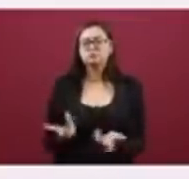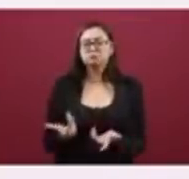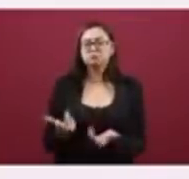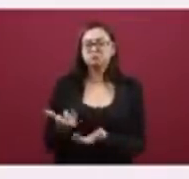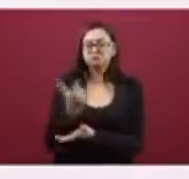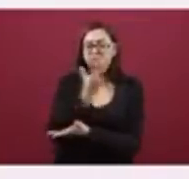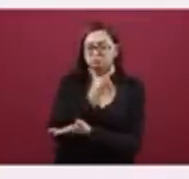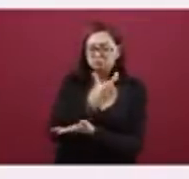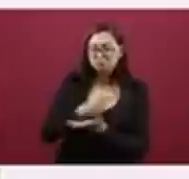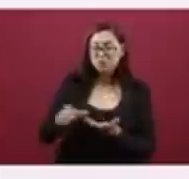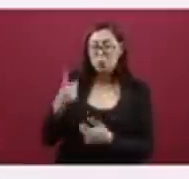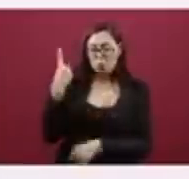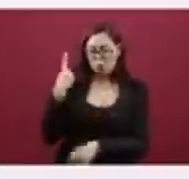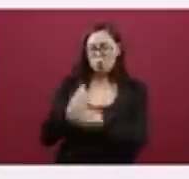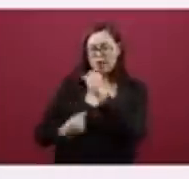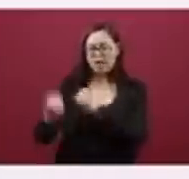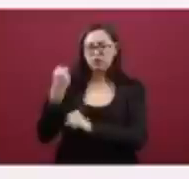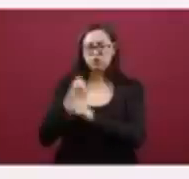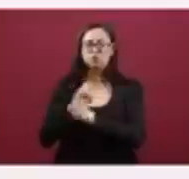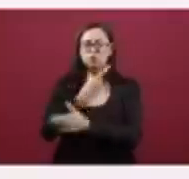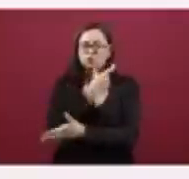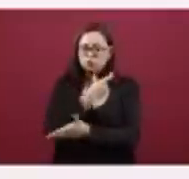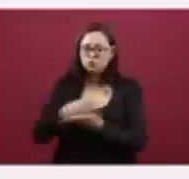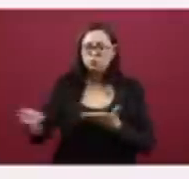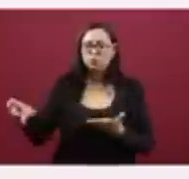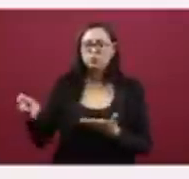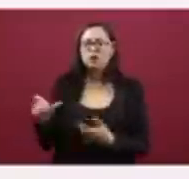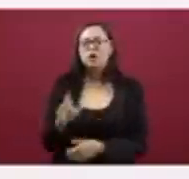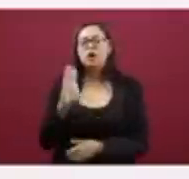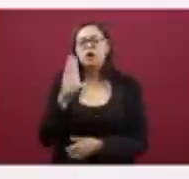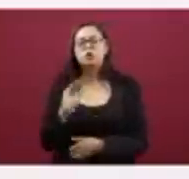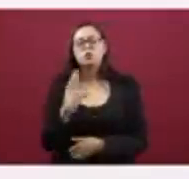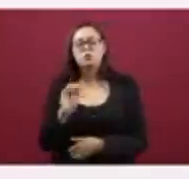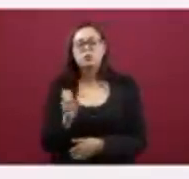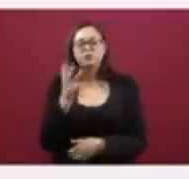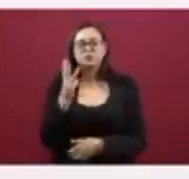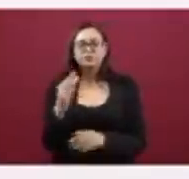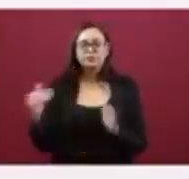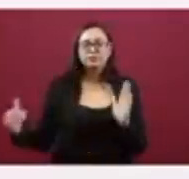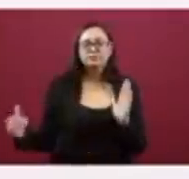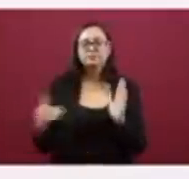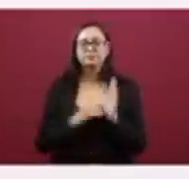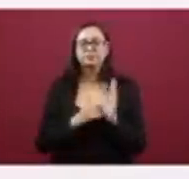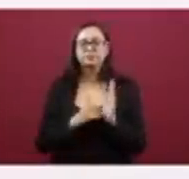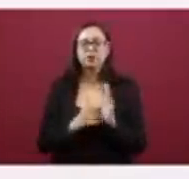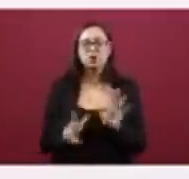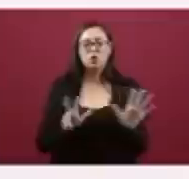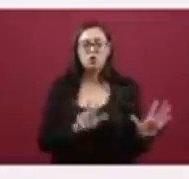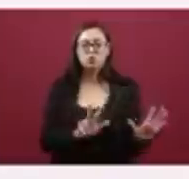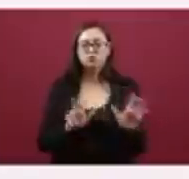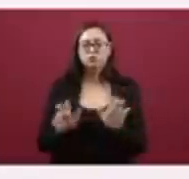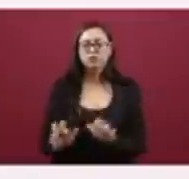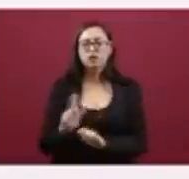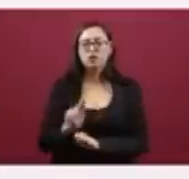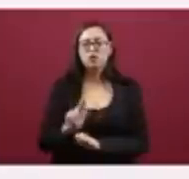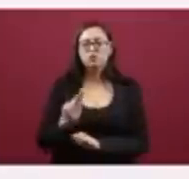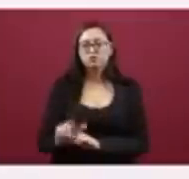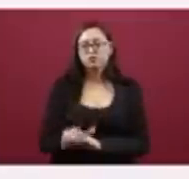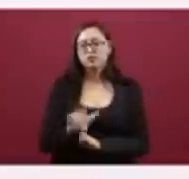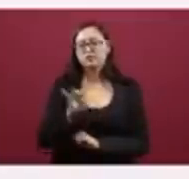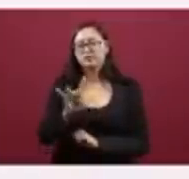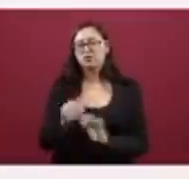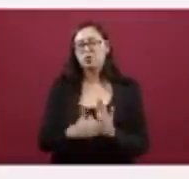el año pasado 93 mil 885